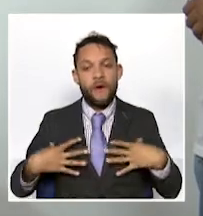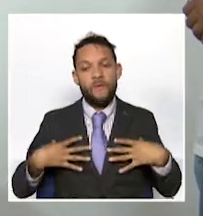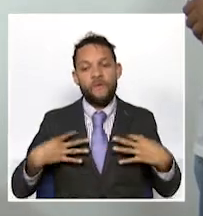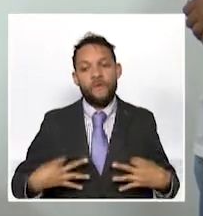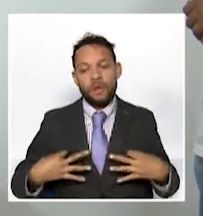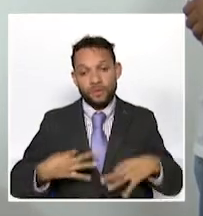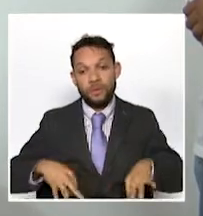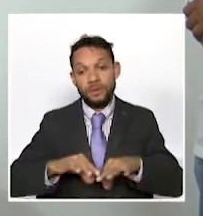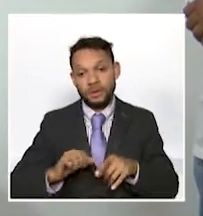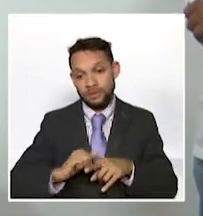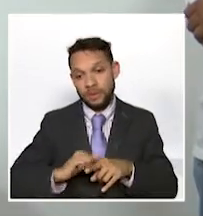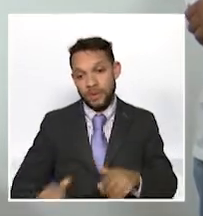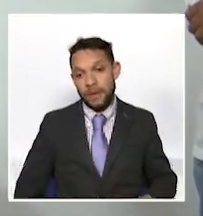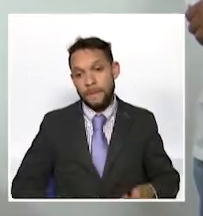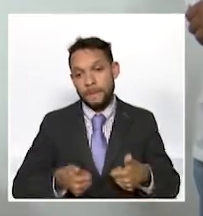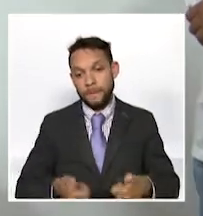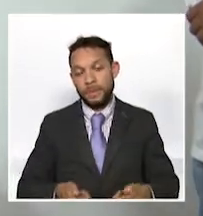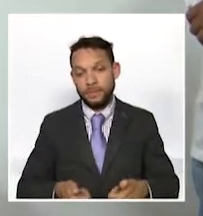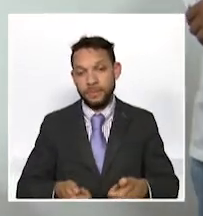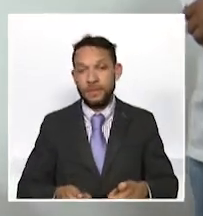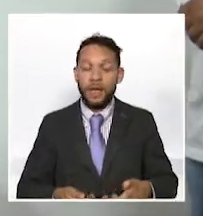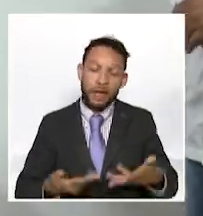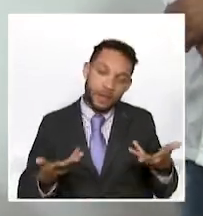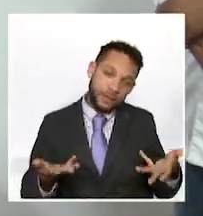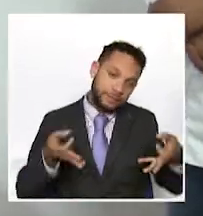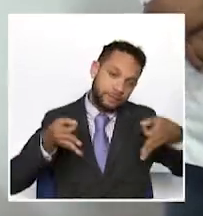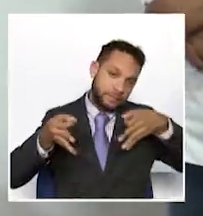vamos a mejorar. Ahora ustedes entenderán por